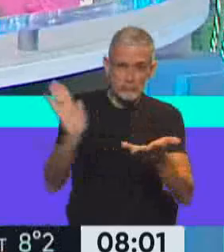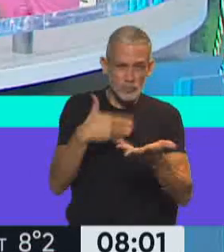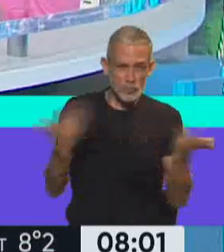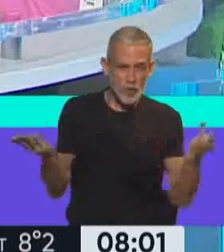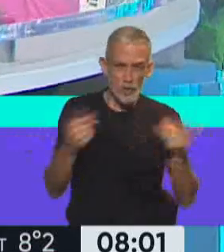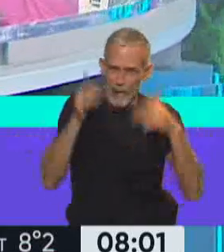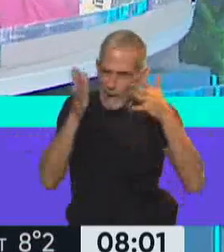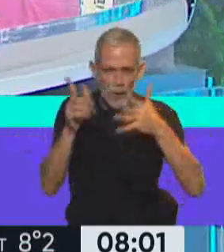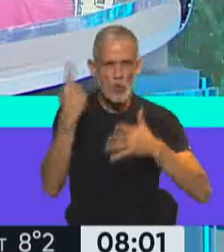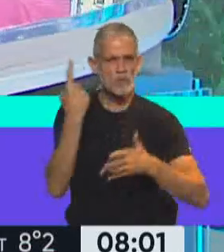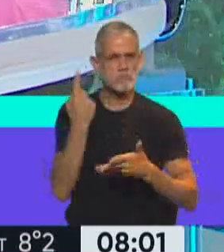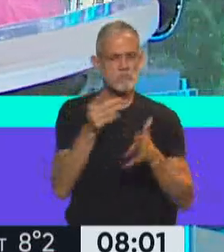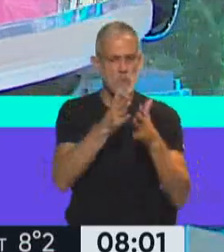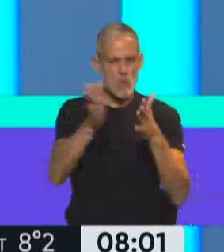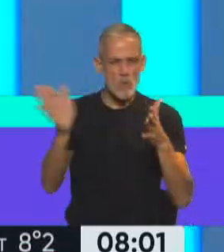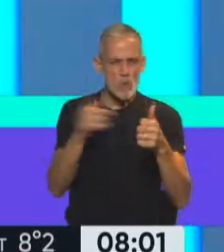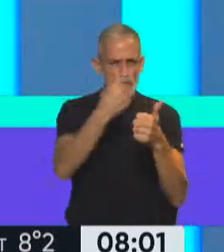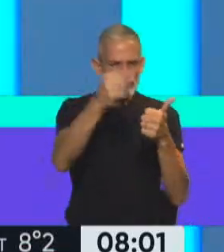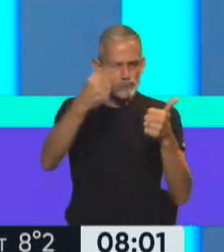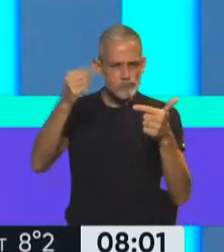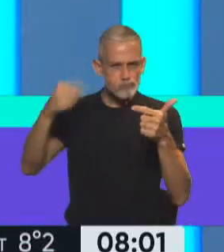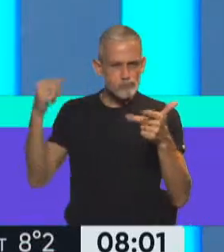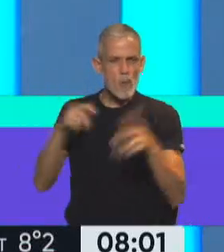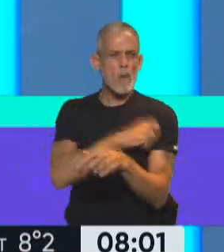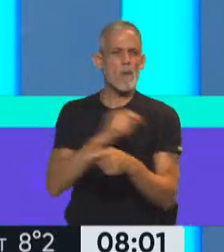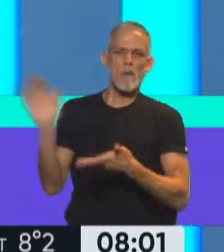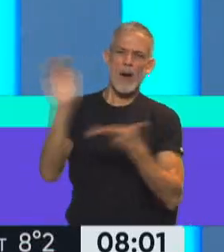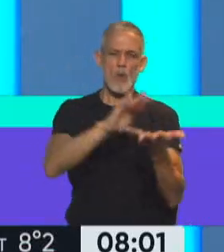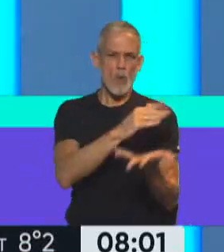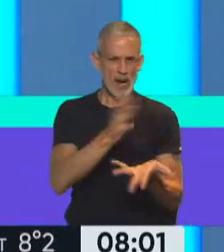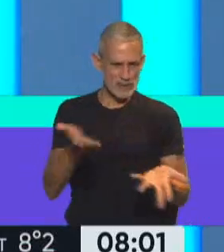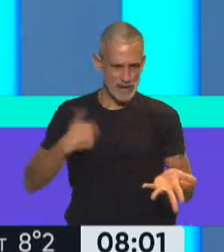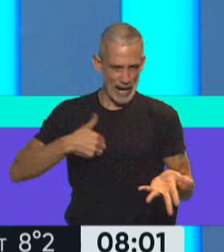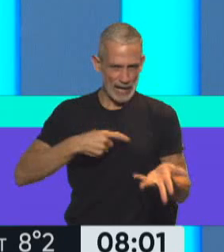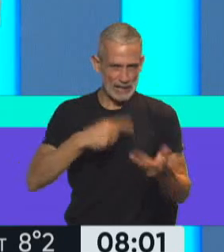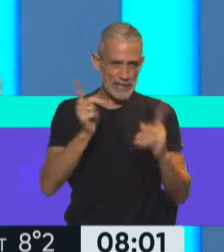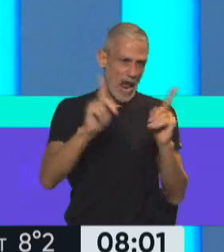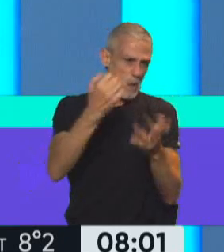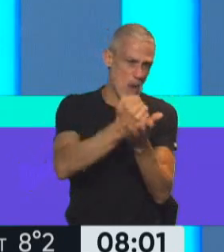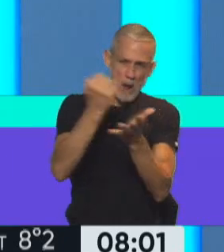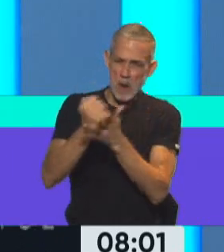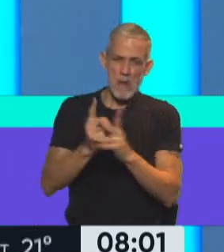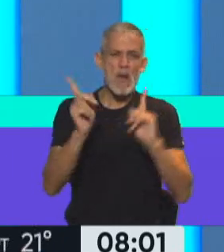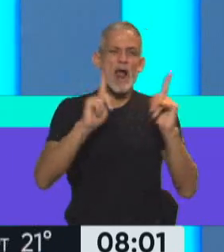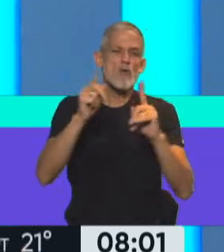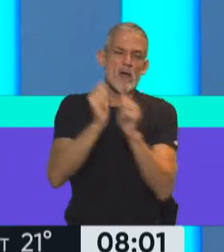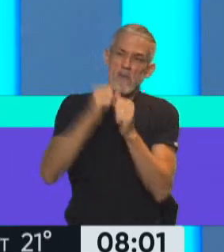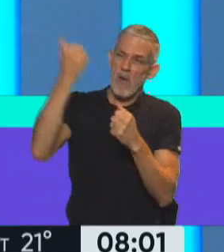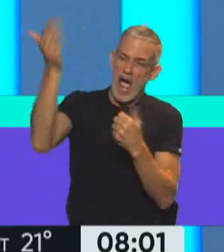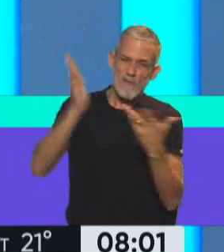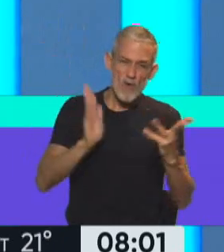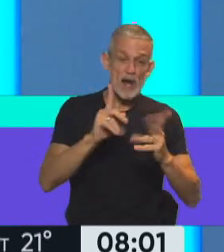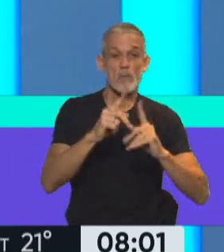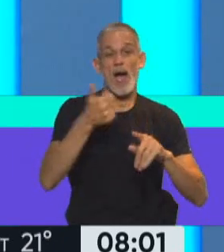posibles, de hecho son diferentes las vacunas que están llegando a la República Argentina, algunas se producen en el exterior, otras